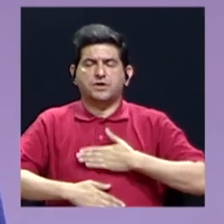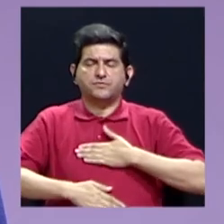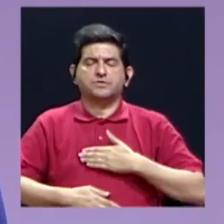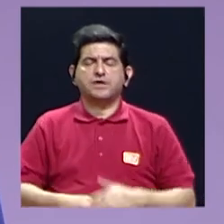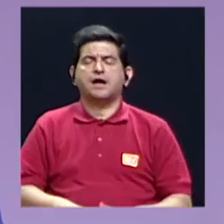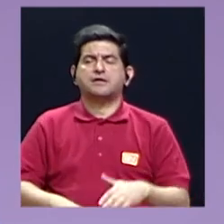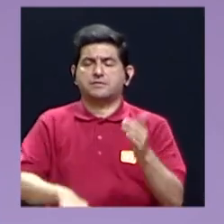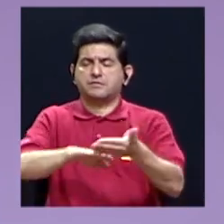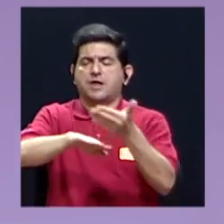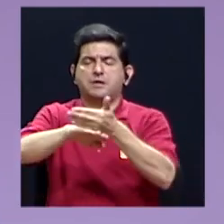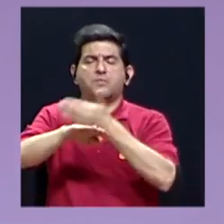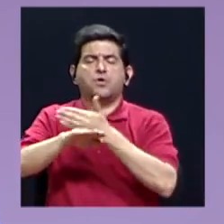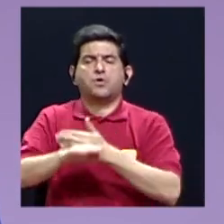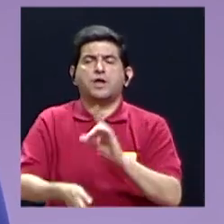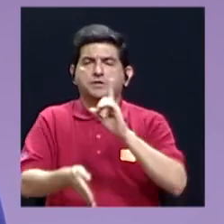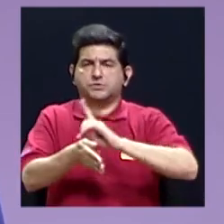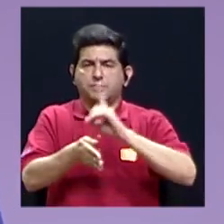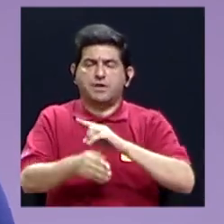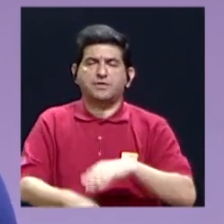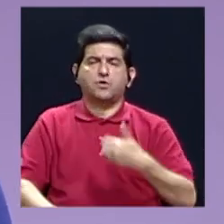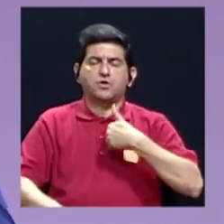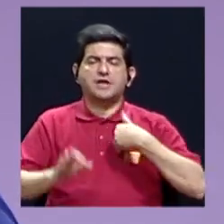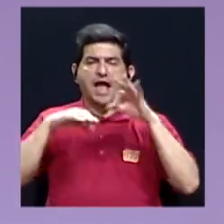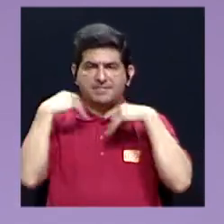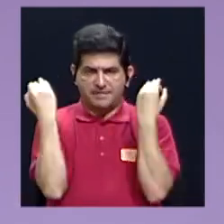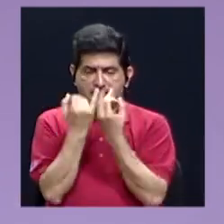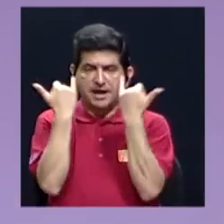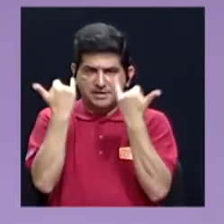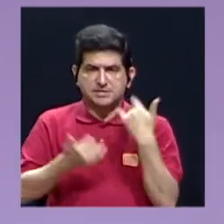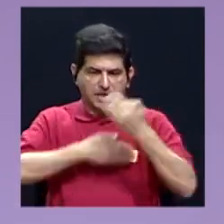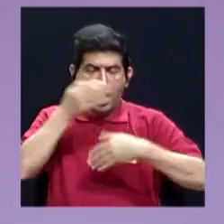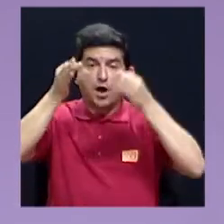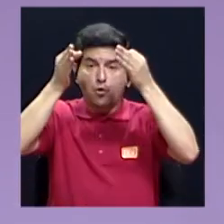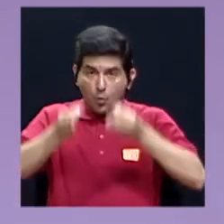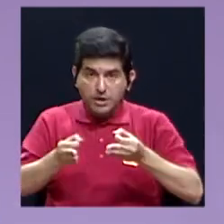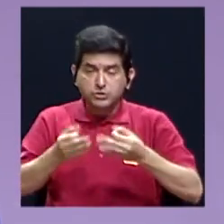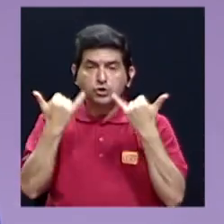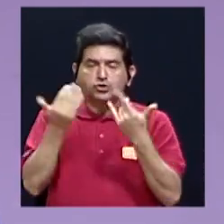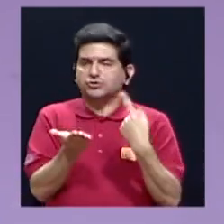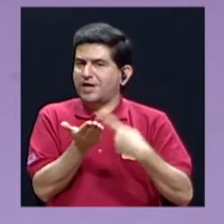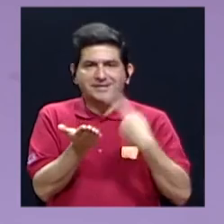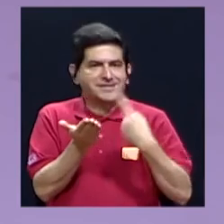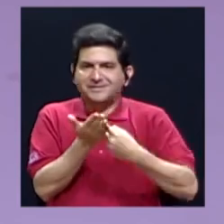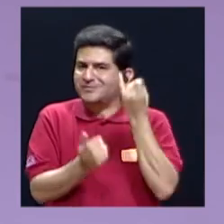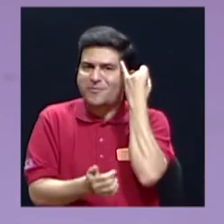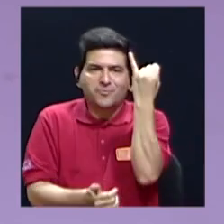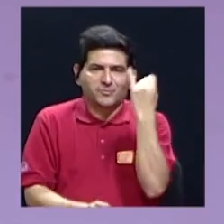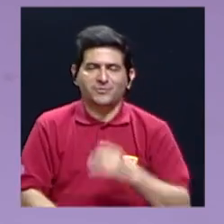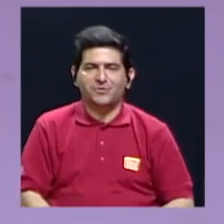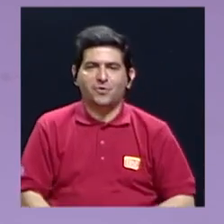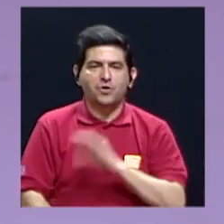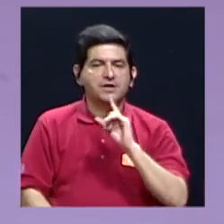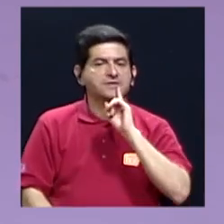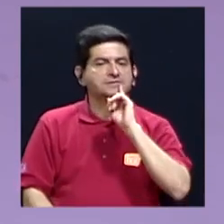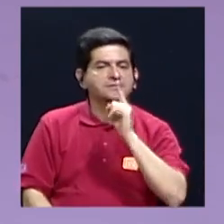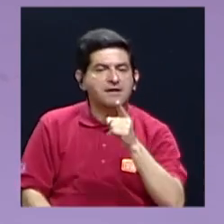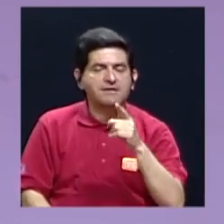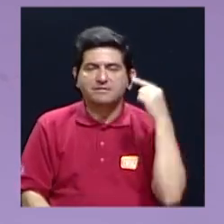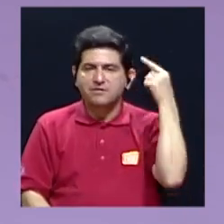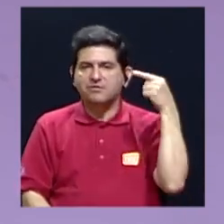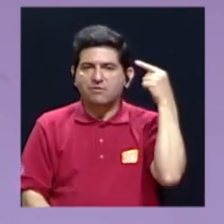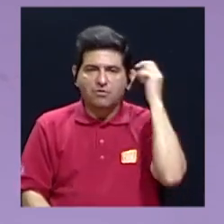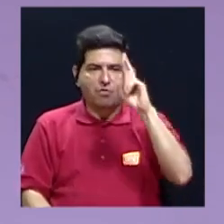de los avances de la ciencia y a formar una familia. Ya hubo un proceso de juicio, ya se discutieron los argumentos y se le indicó al